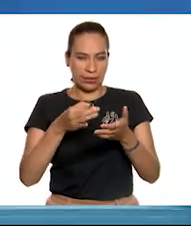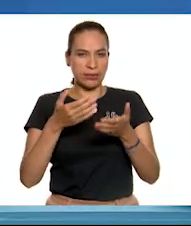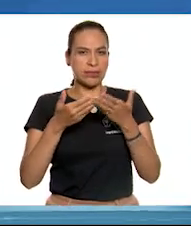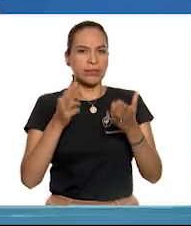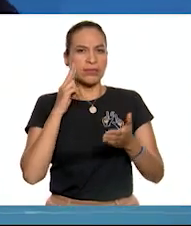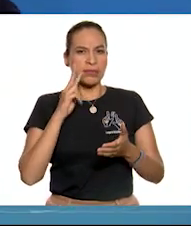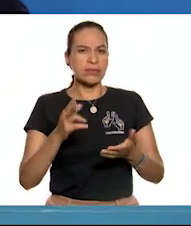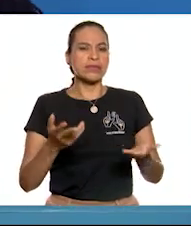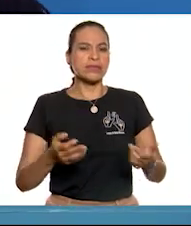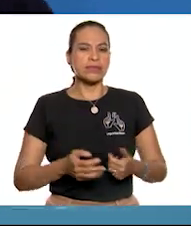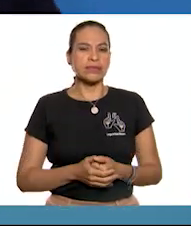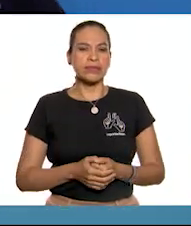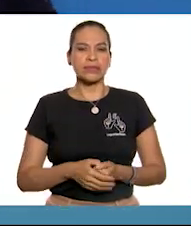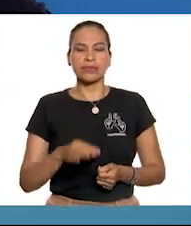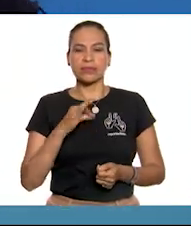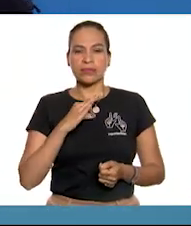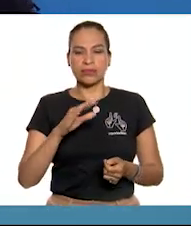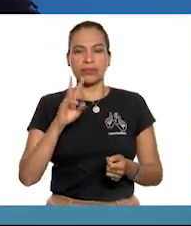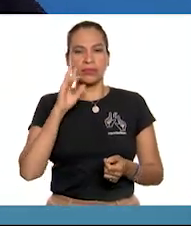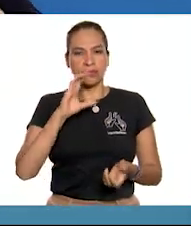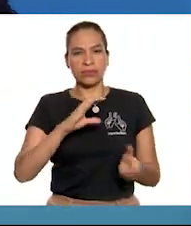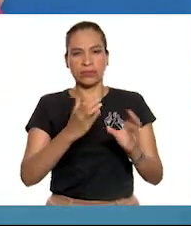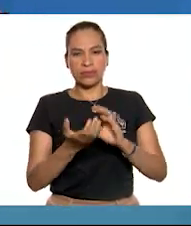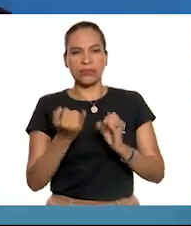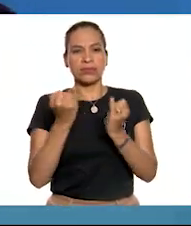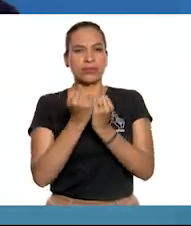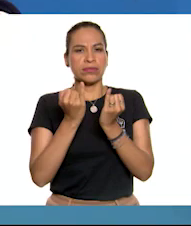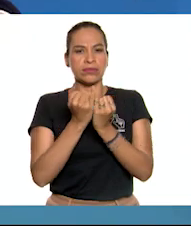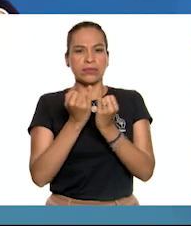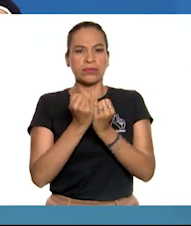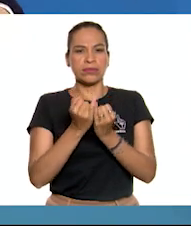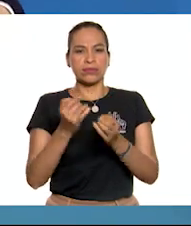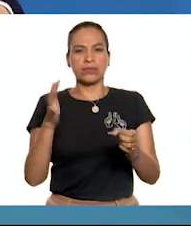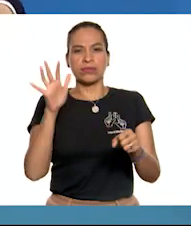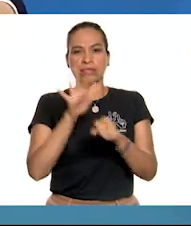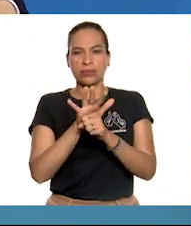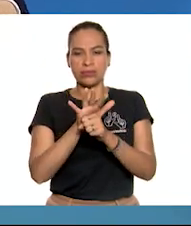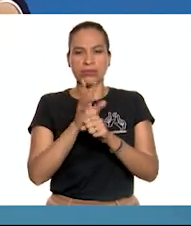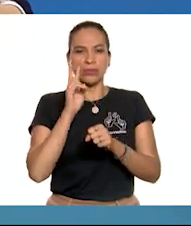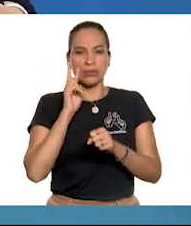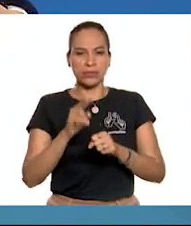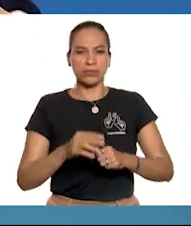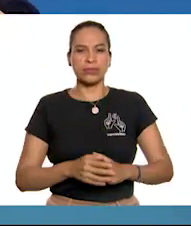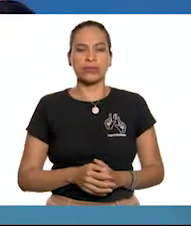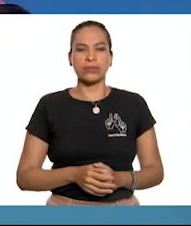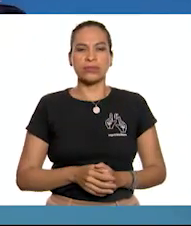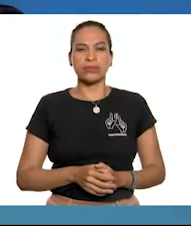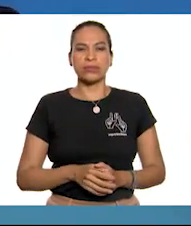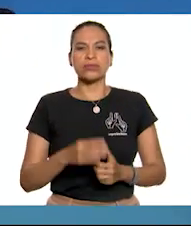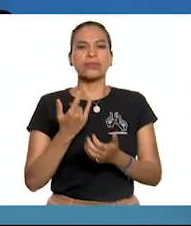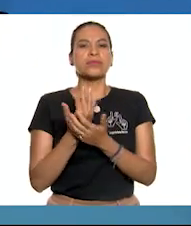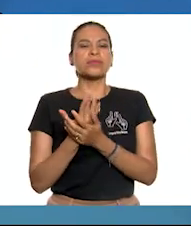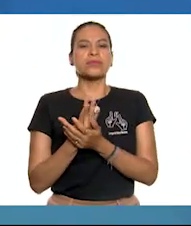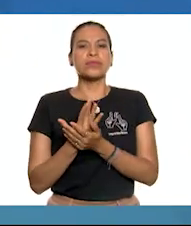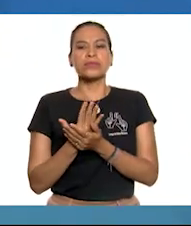sí, vamos a poder voltearla. Igual aquí voy a tapar los orificios y vamos a